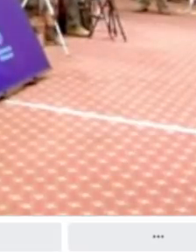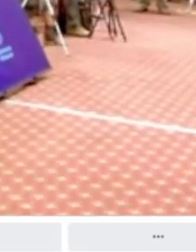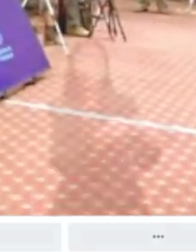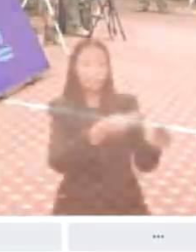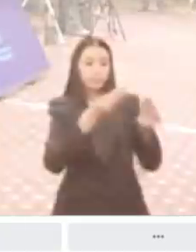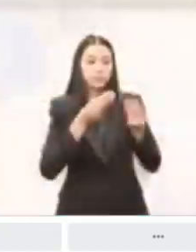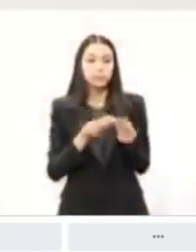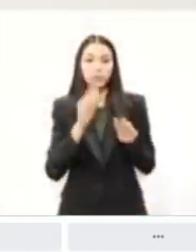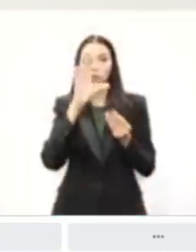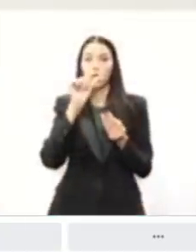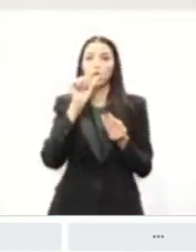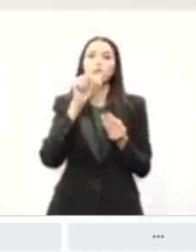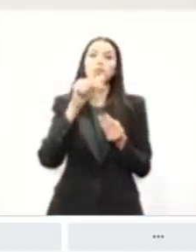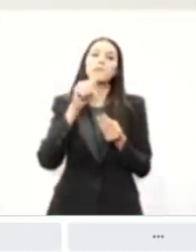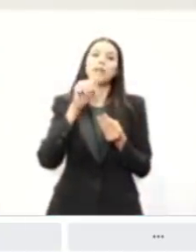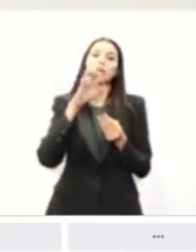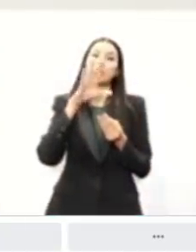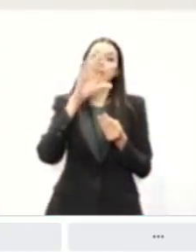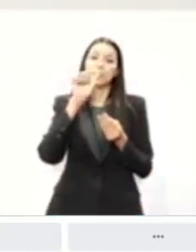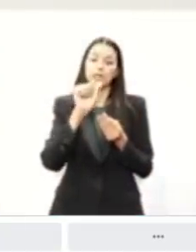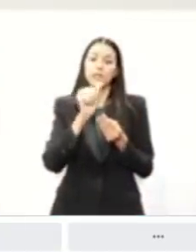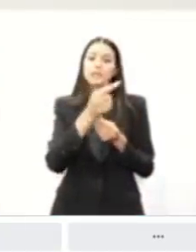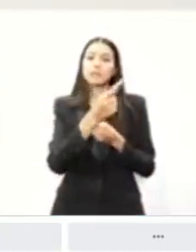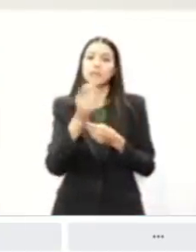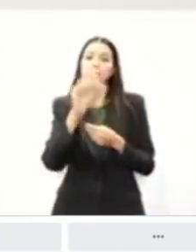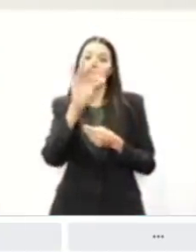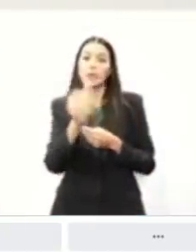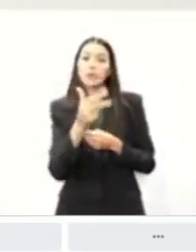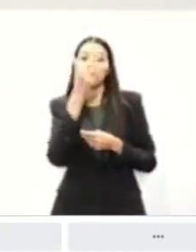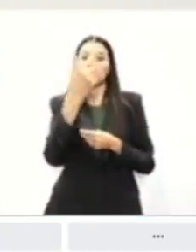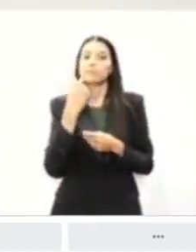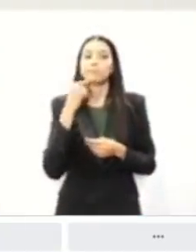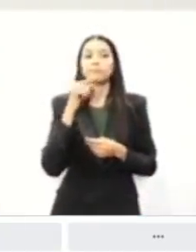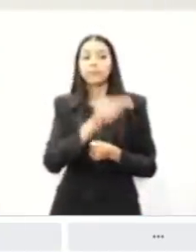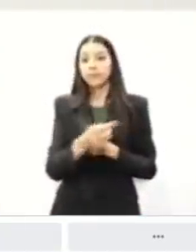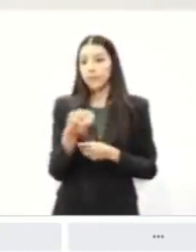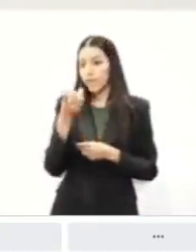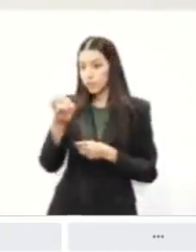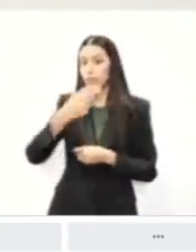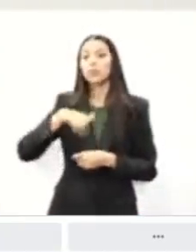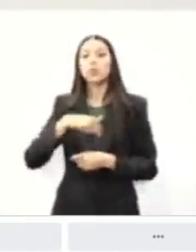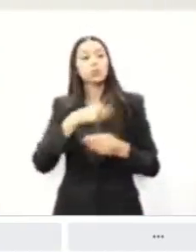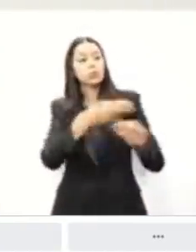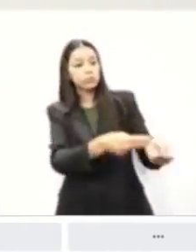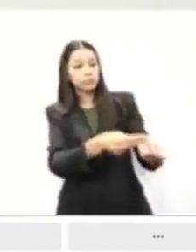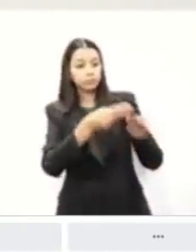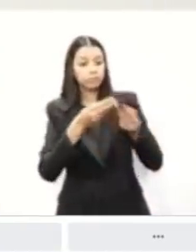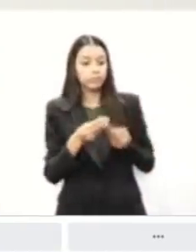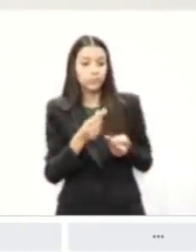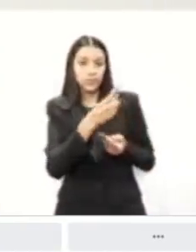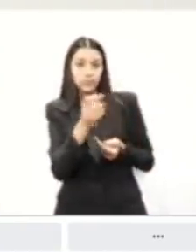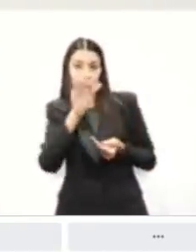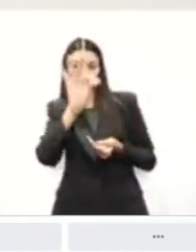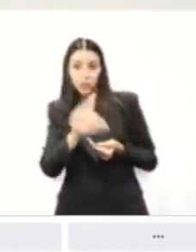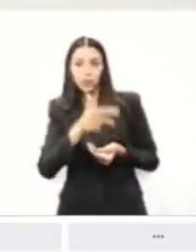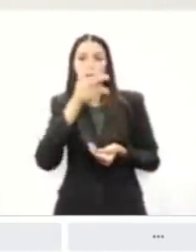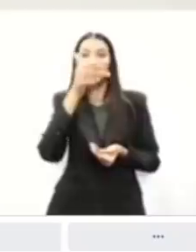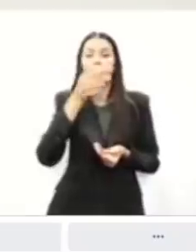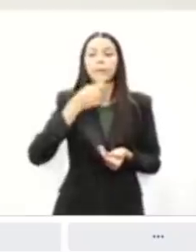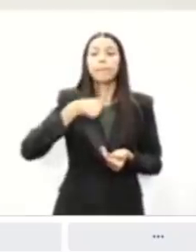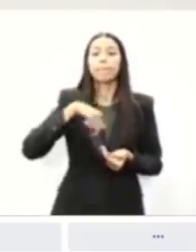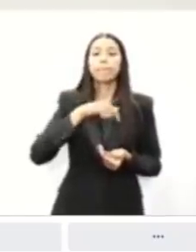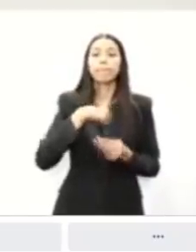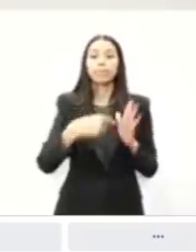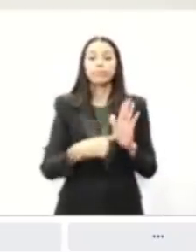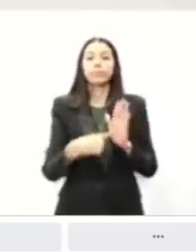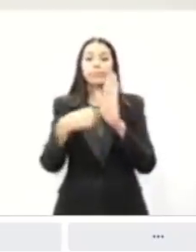recibido en la Contraloría 148 denuncias. Esas son las que nosotros hemos recibido. De esas 148 denuncias, nosotros